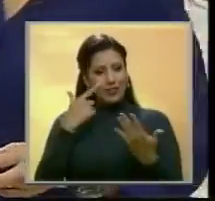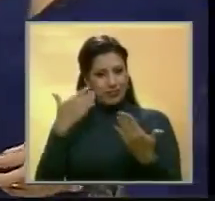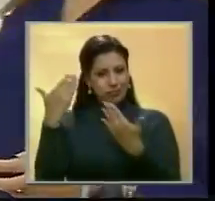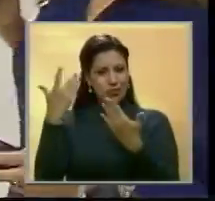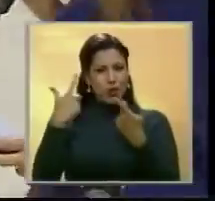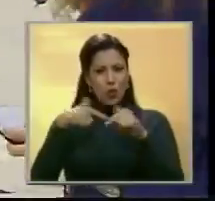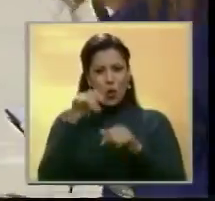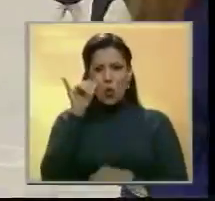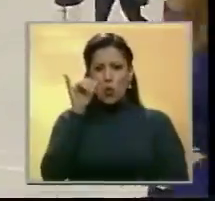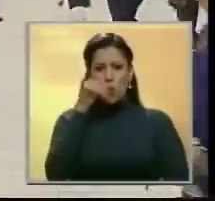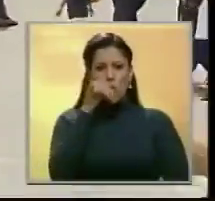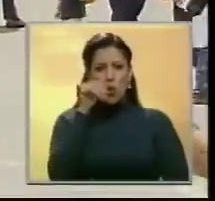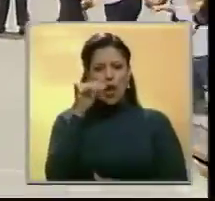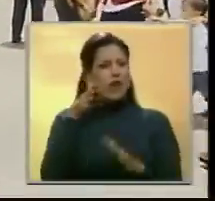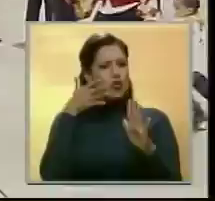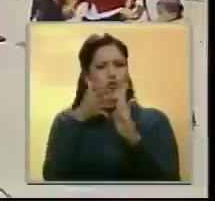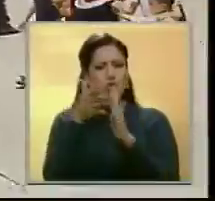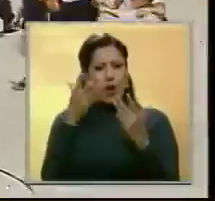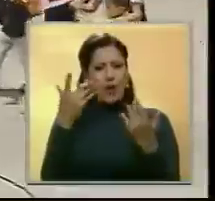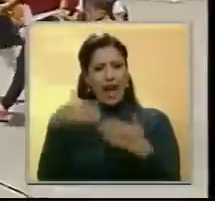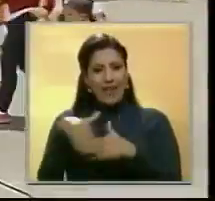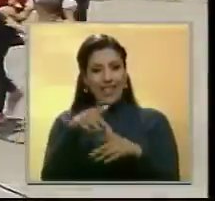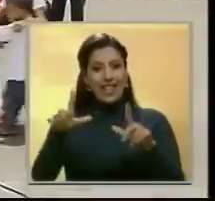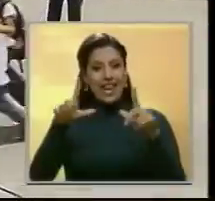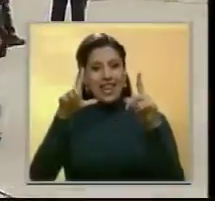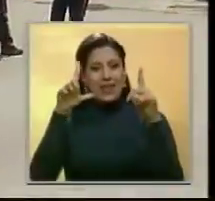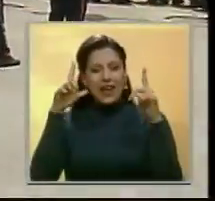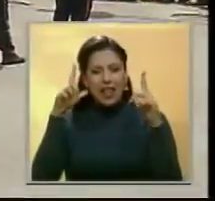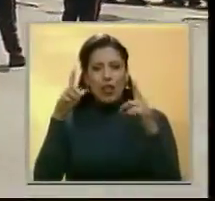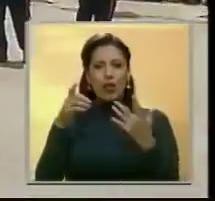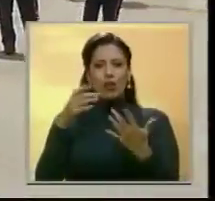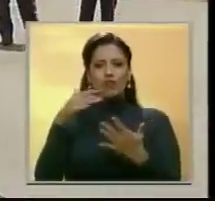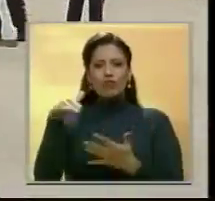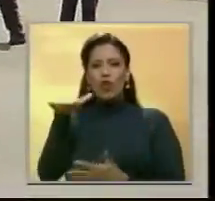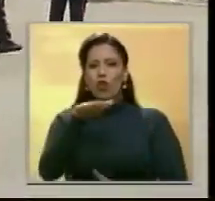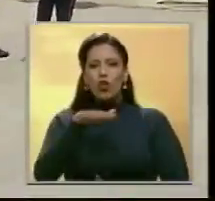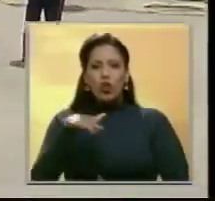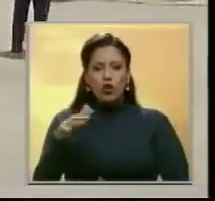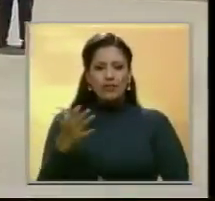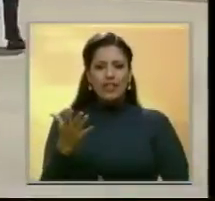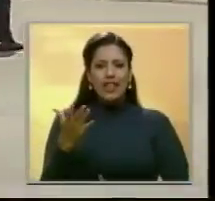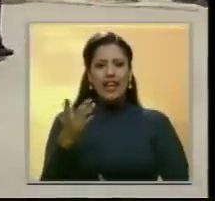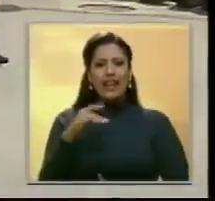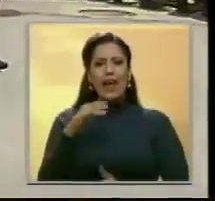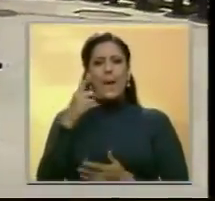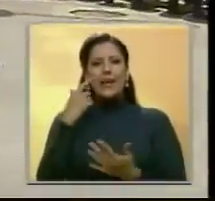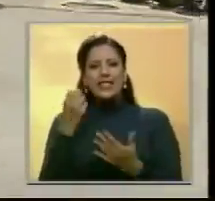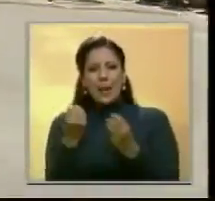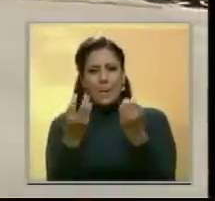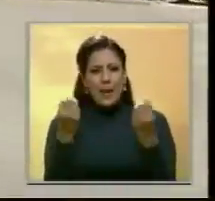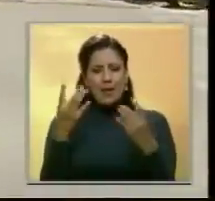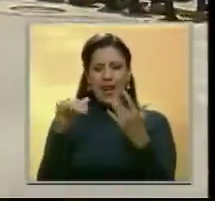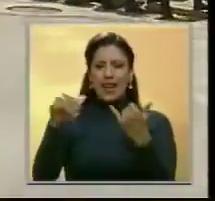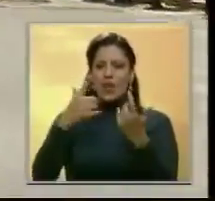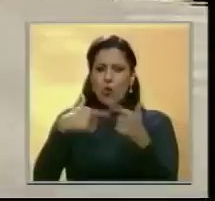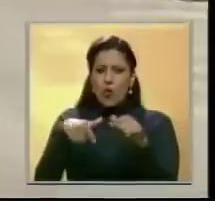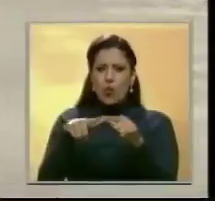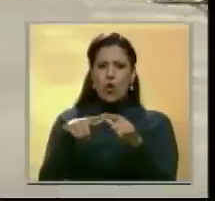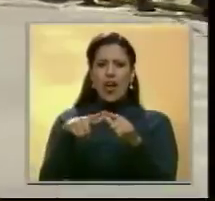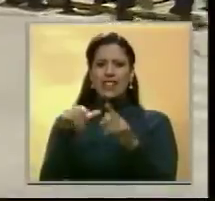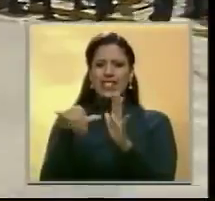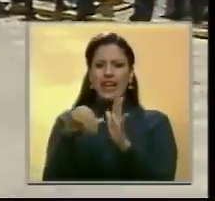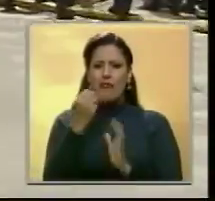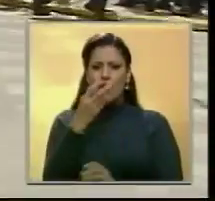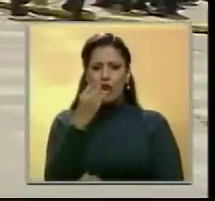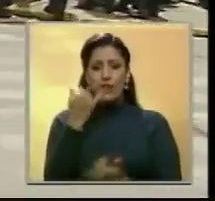imágenes de esta parte de la Libertador, específicamente de la zona de Las Palmas, donde fue